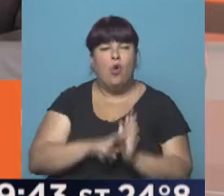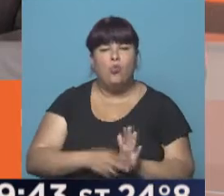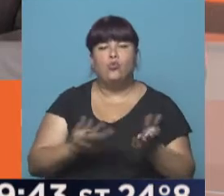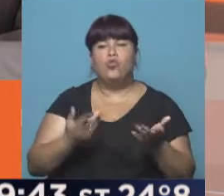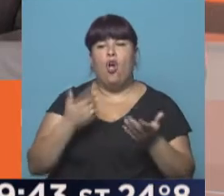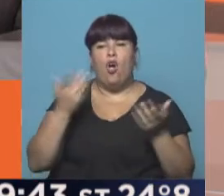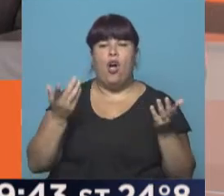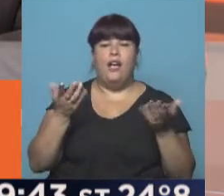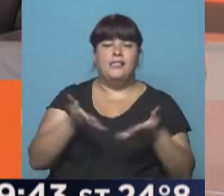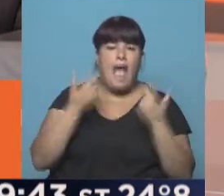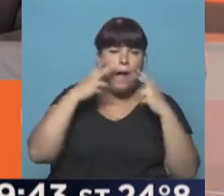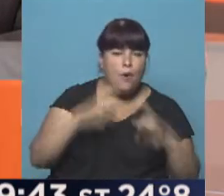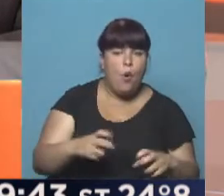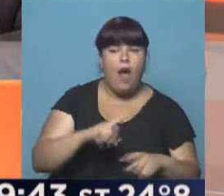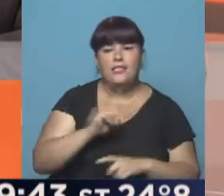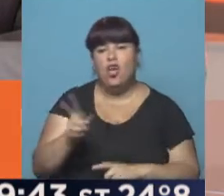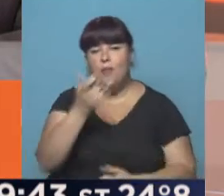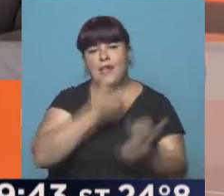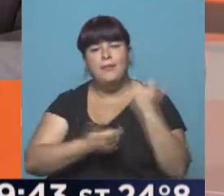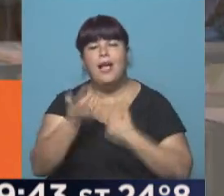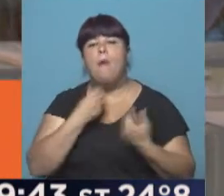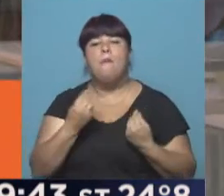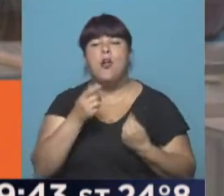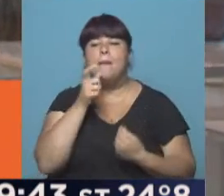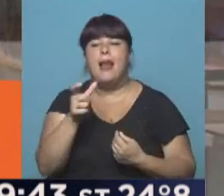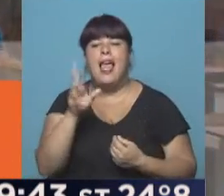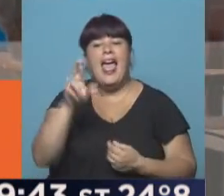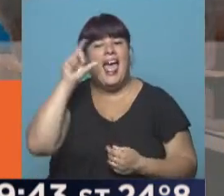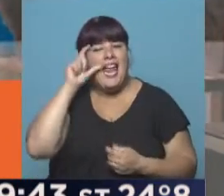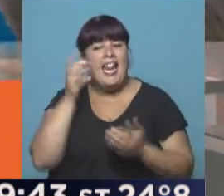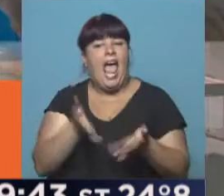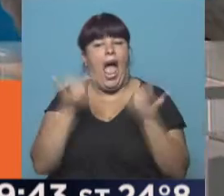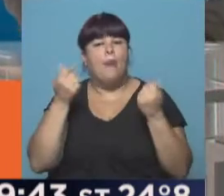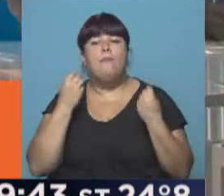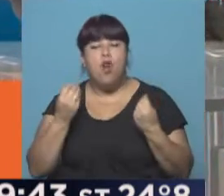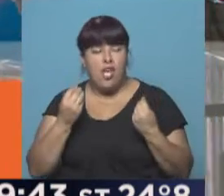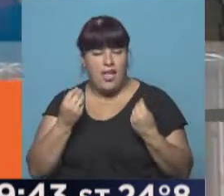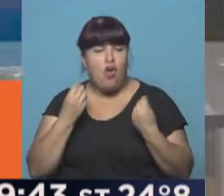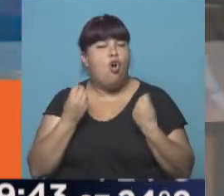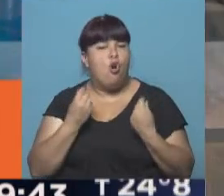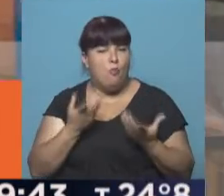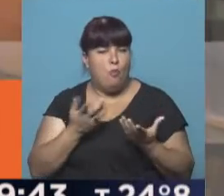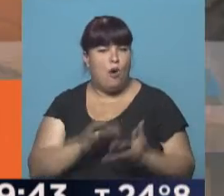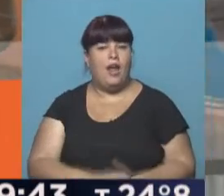se abren o se abre la causa no se estaba explicando por qué la palabra reabriera como impacta eso